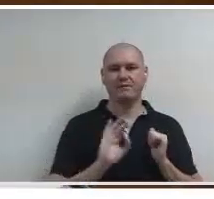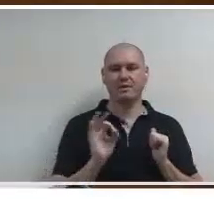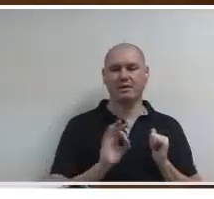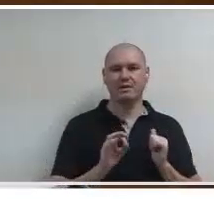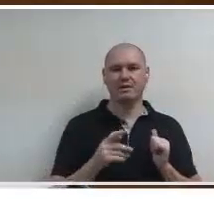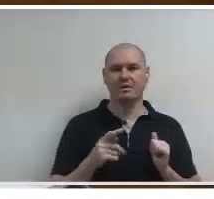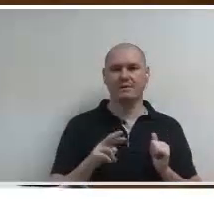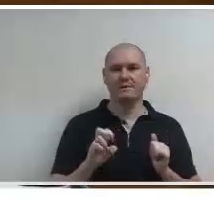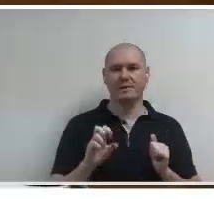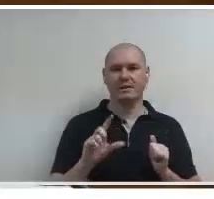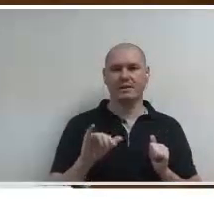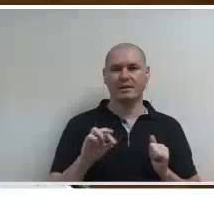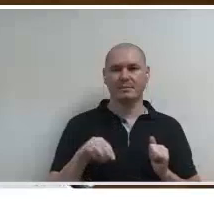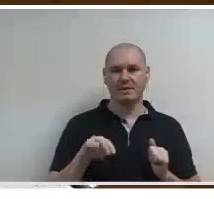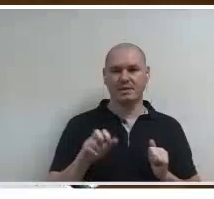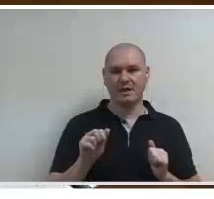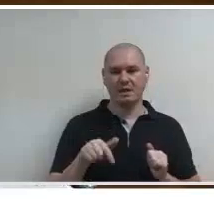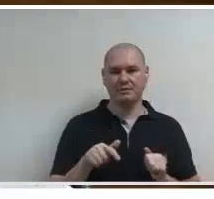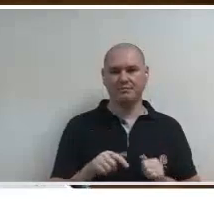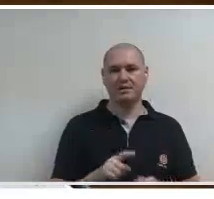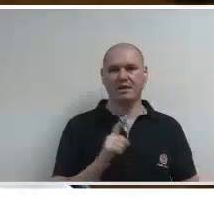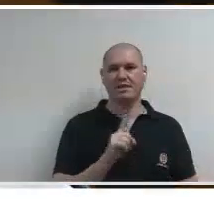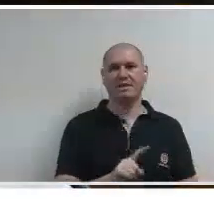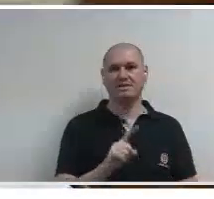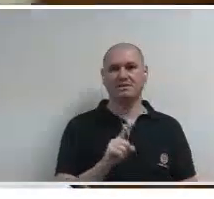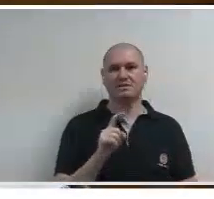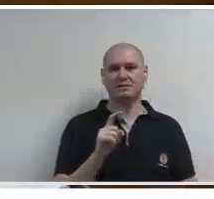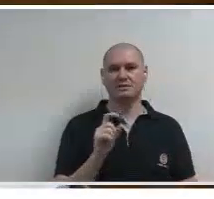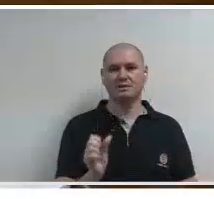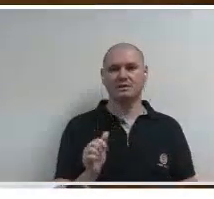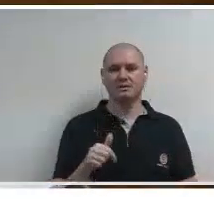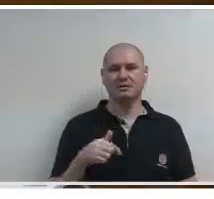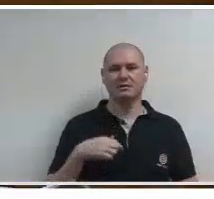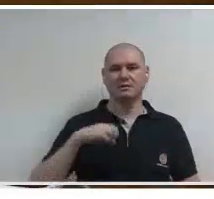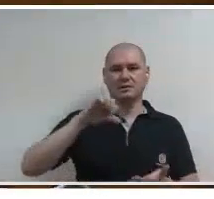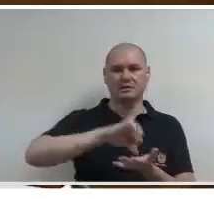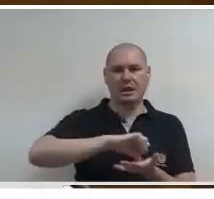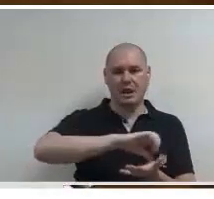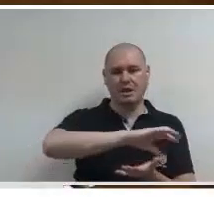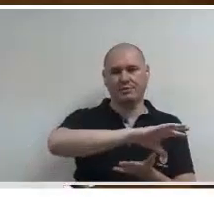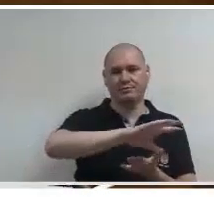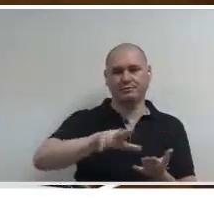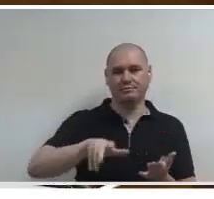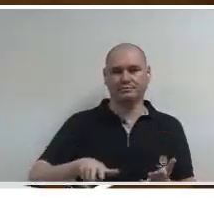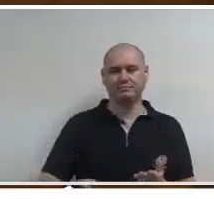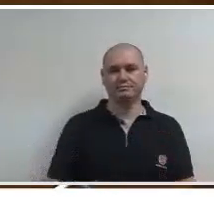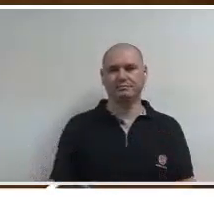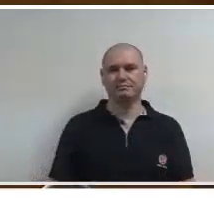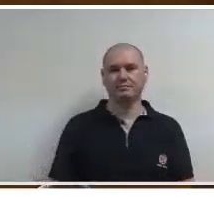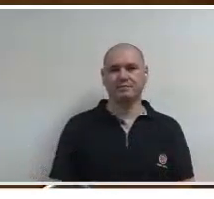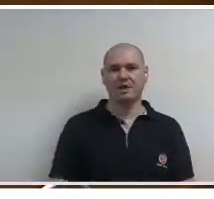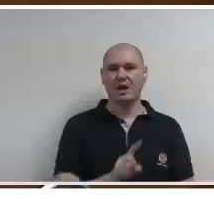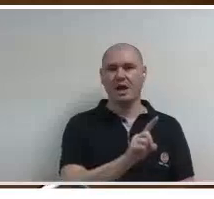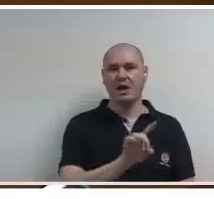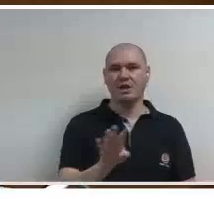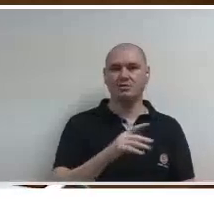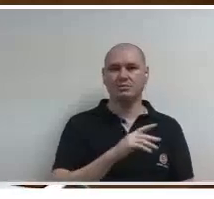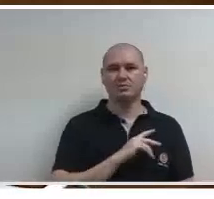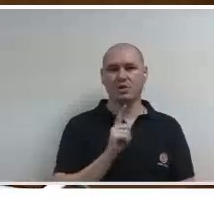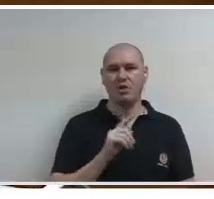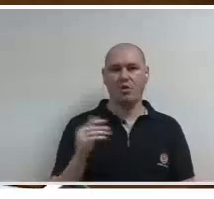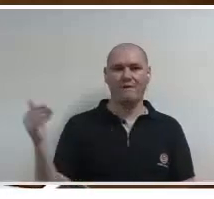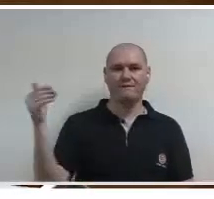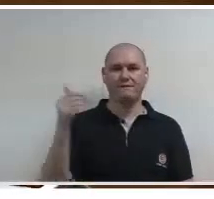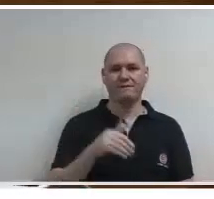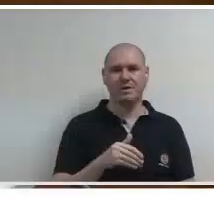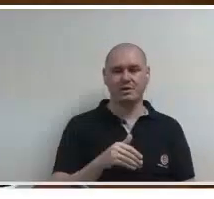17 en tema de UPEA audiencia preliminar mira te conté oye ya poja 26 UPEA GINA preliminar central 14